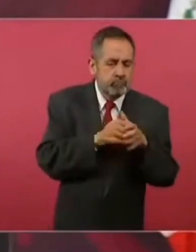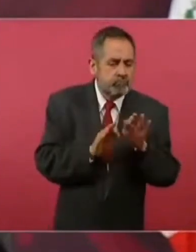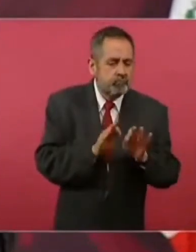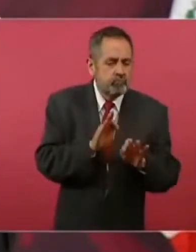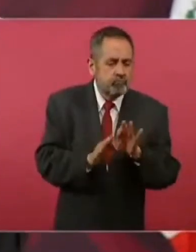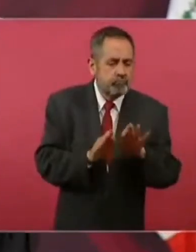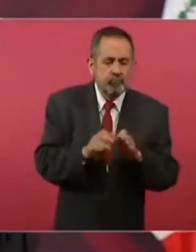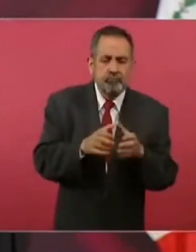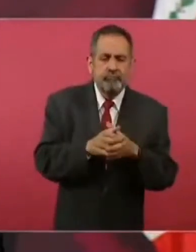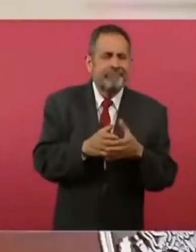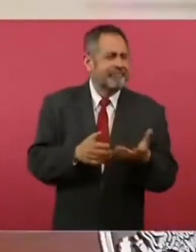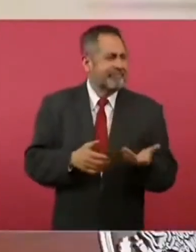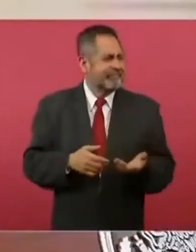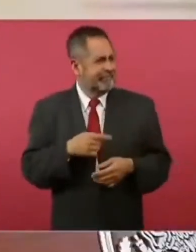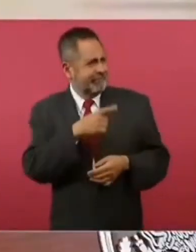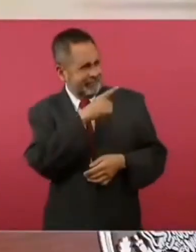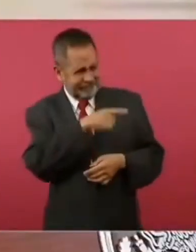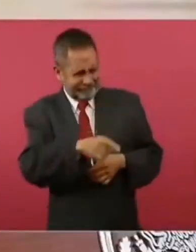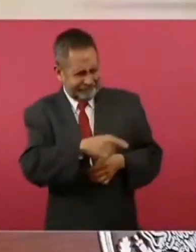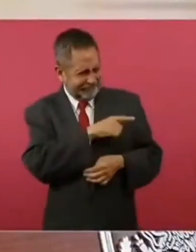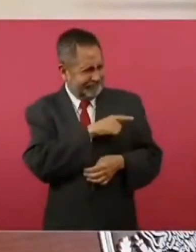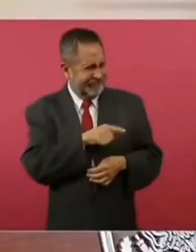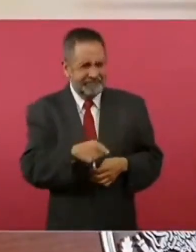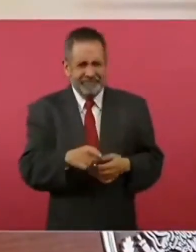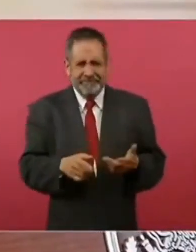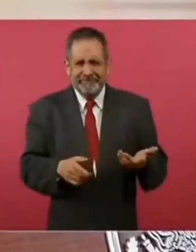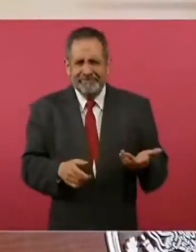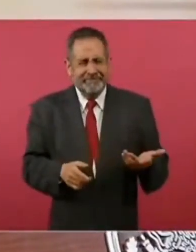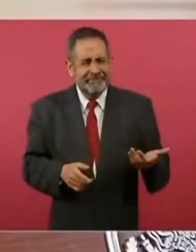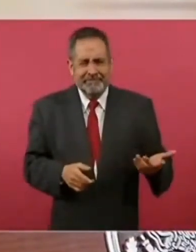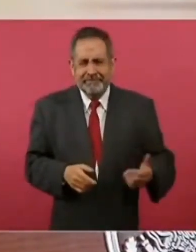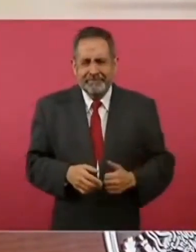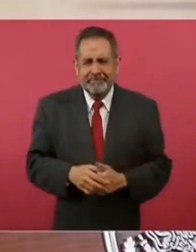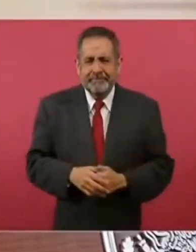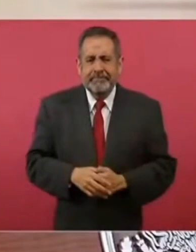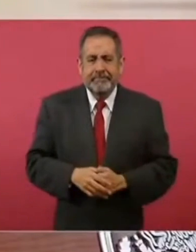Y no solo es porque